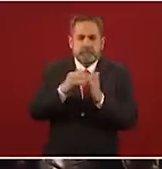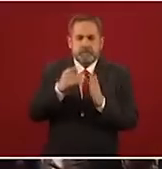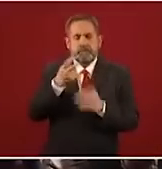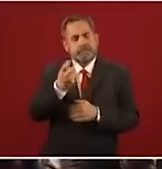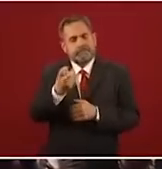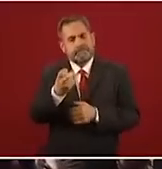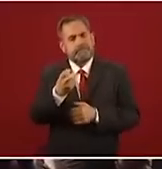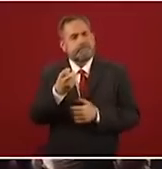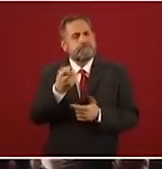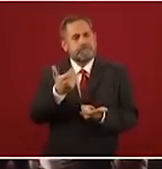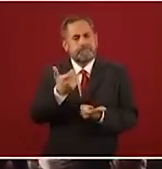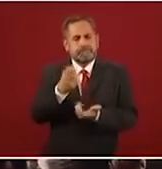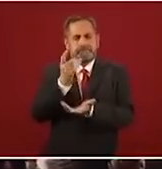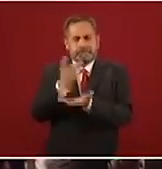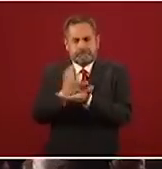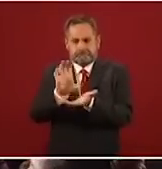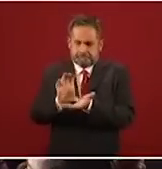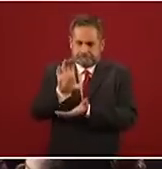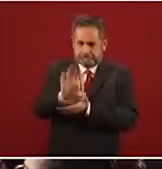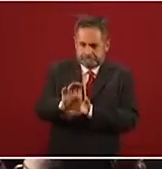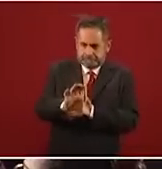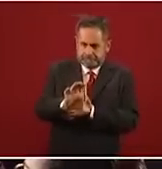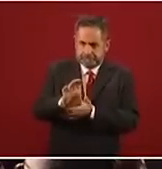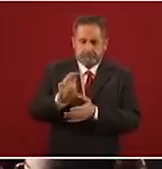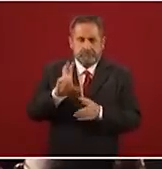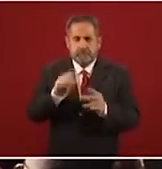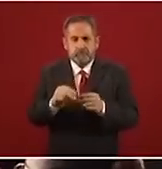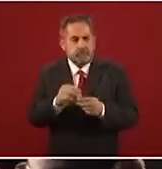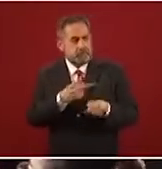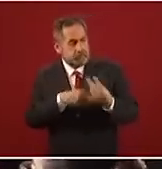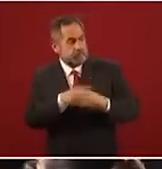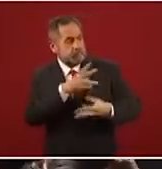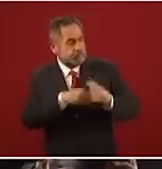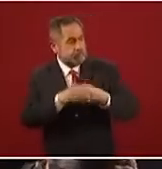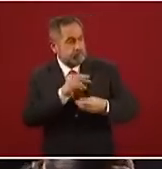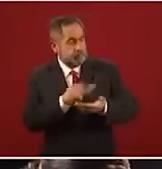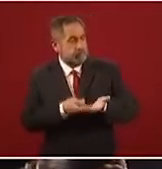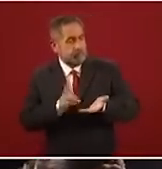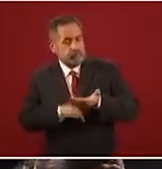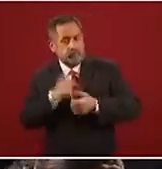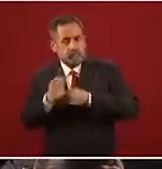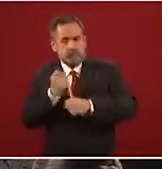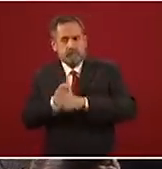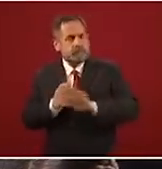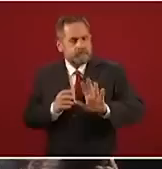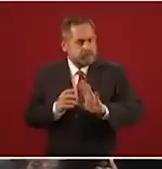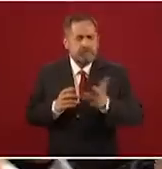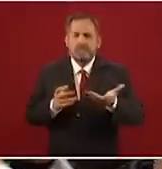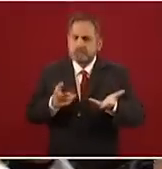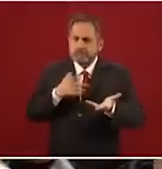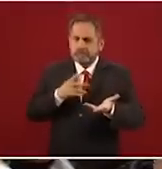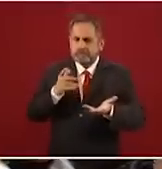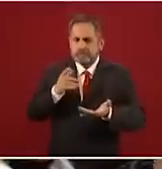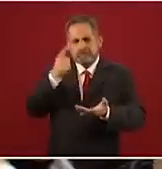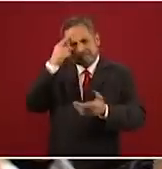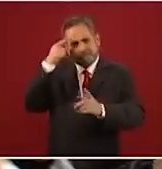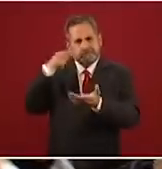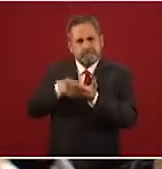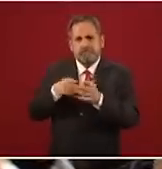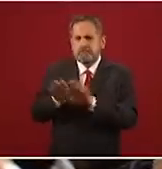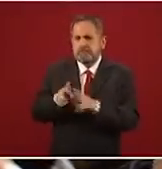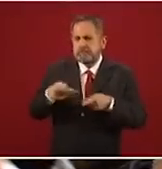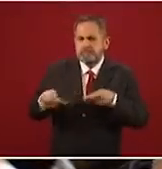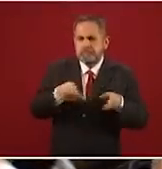dinero único, entiendo yo, porque no es que esté generando, reproduciendo cada año. ¿Cuál es lo que se tiene